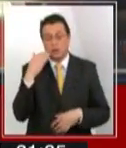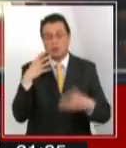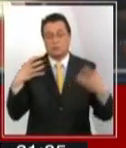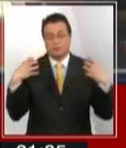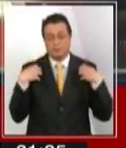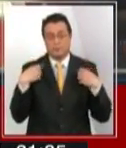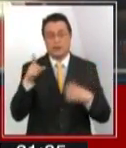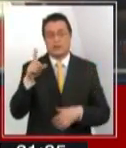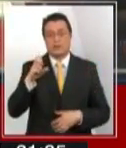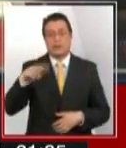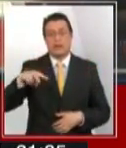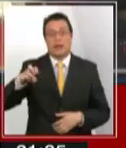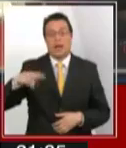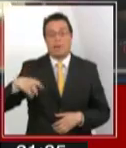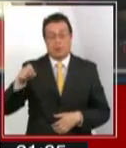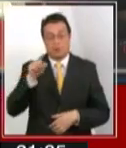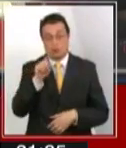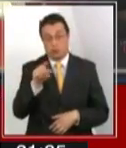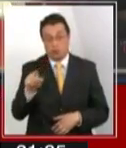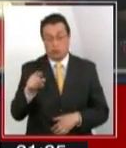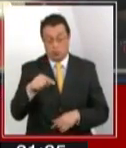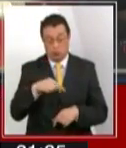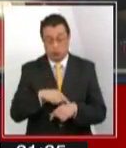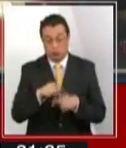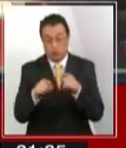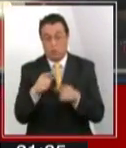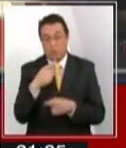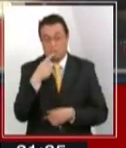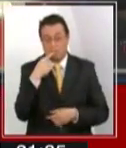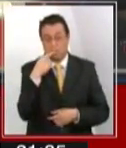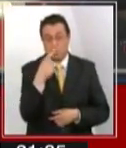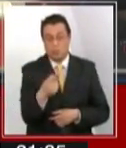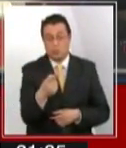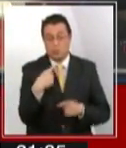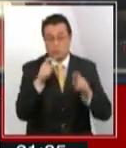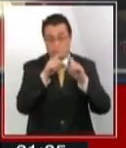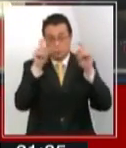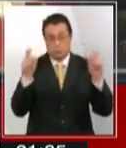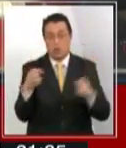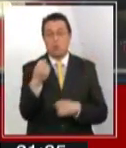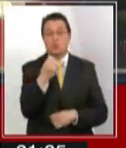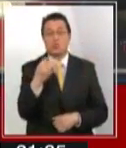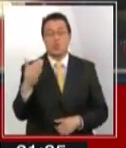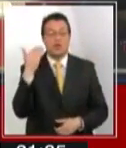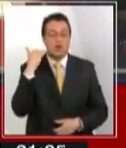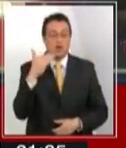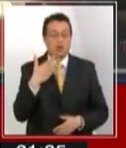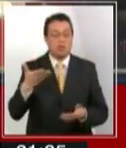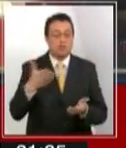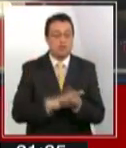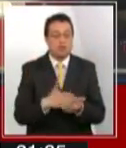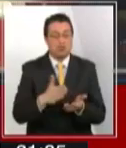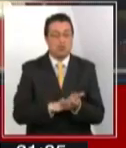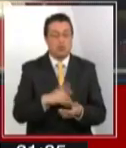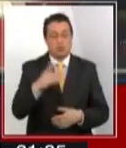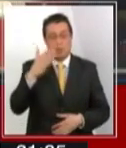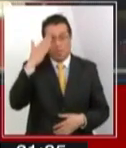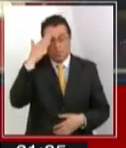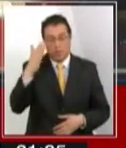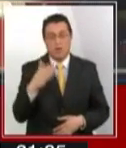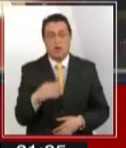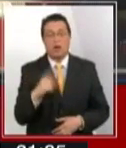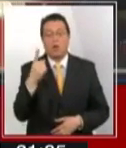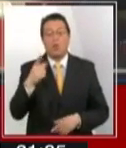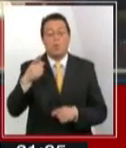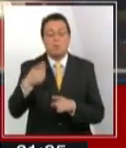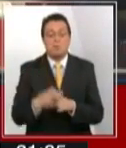CENAME, ¿usted en ese minuto se preguntó cuántos niños fallecían al día, al mes, a